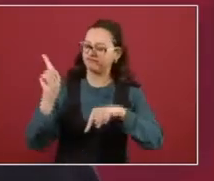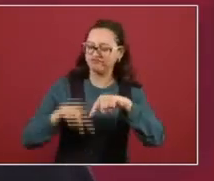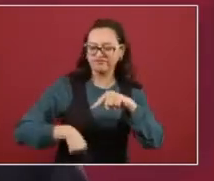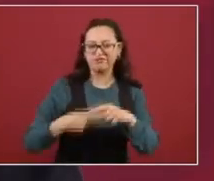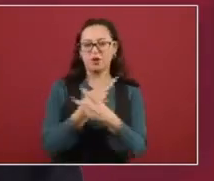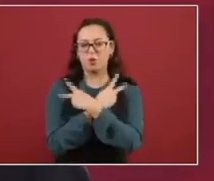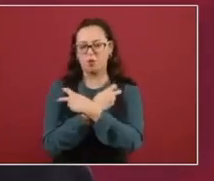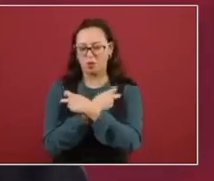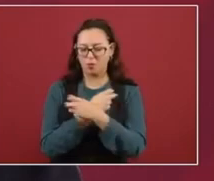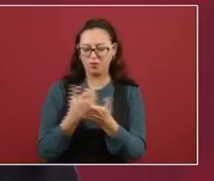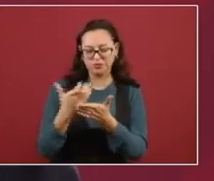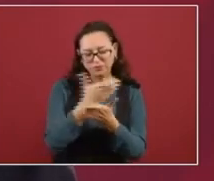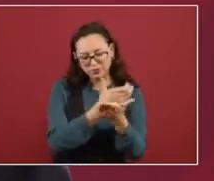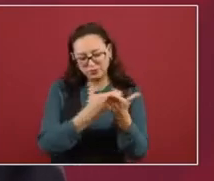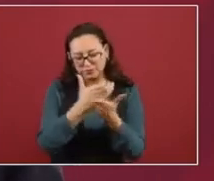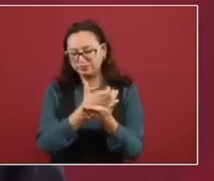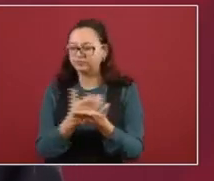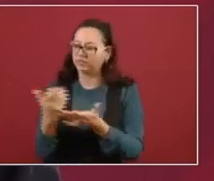para que